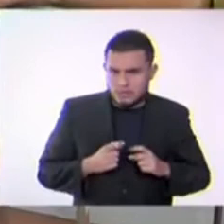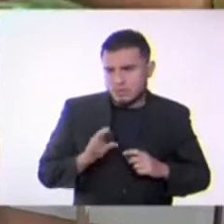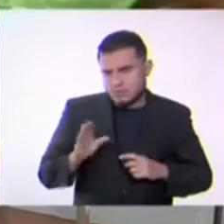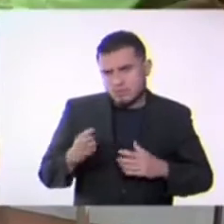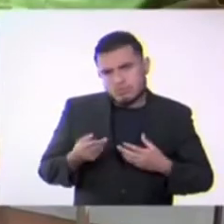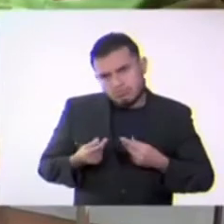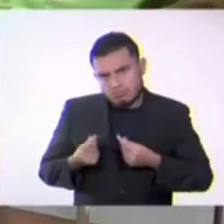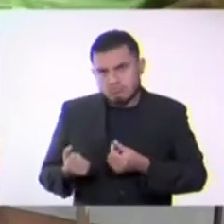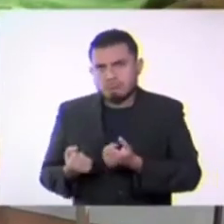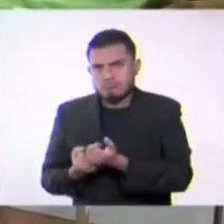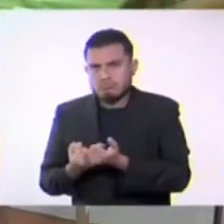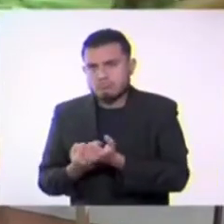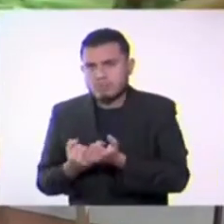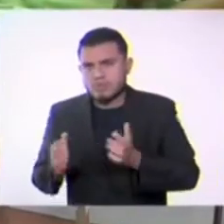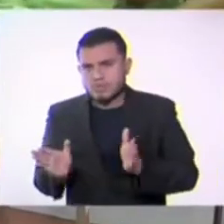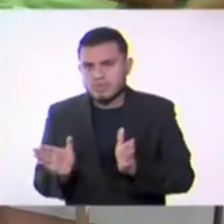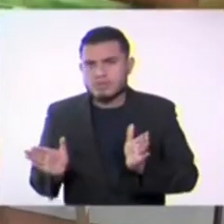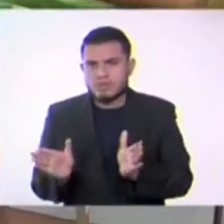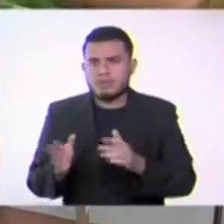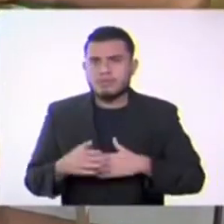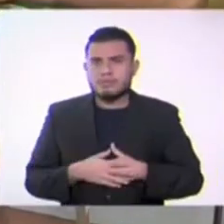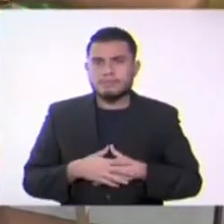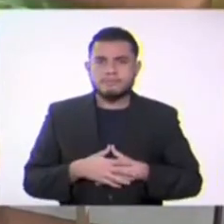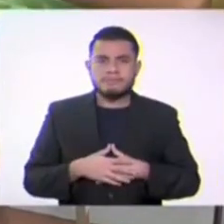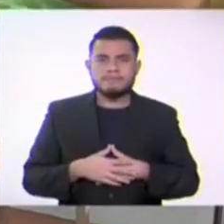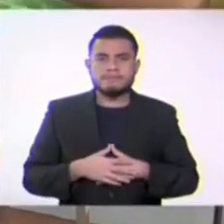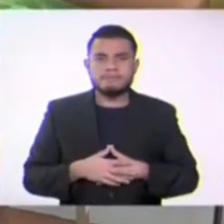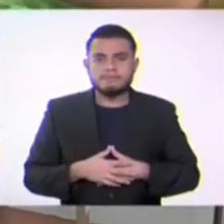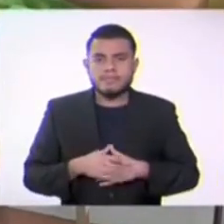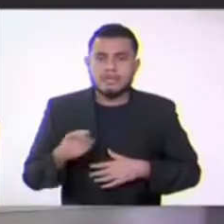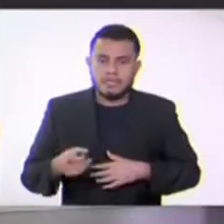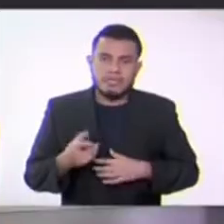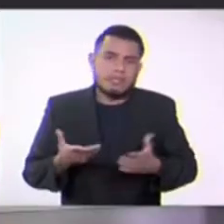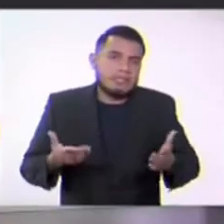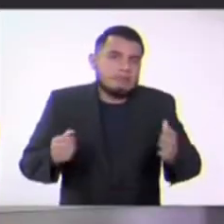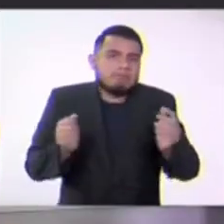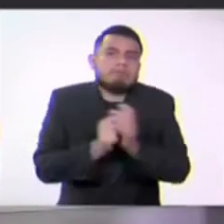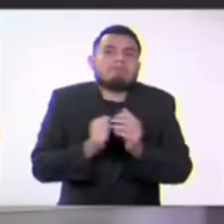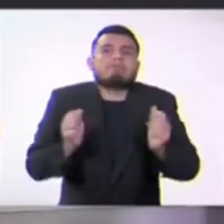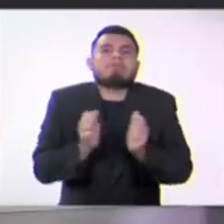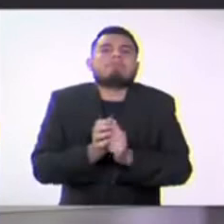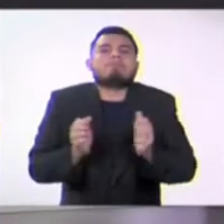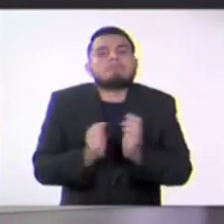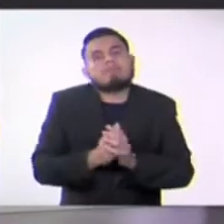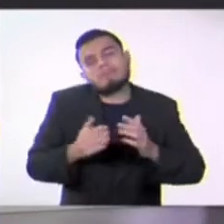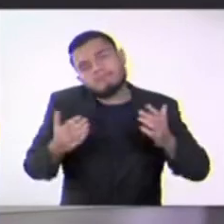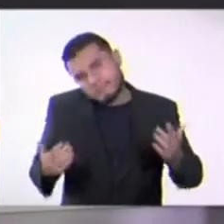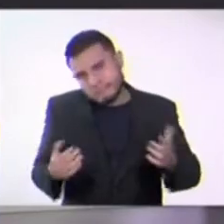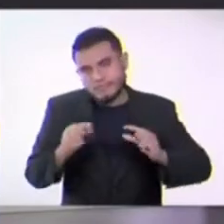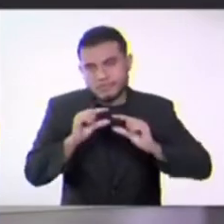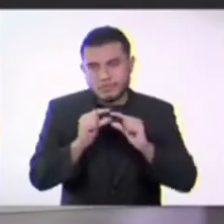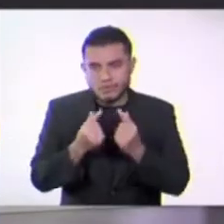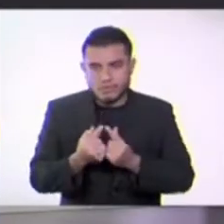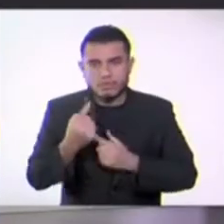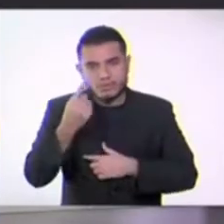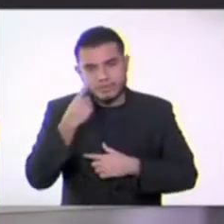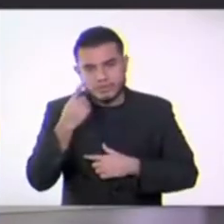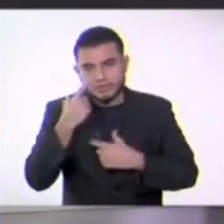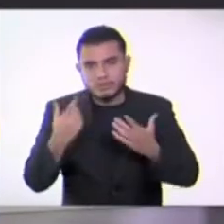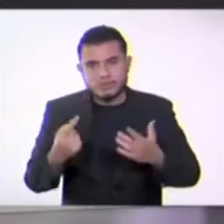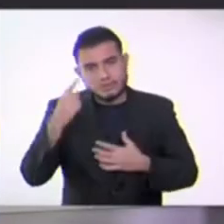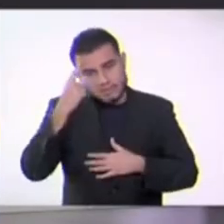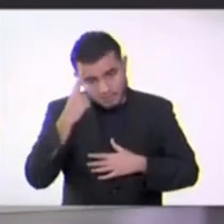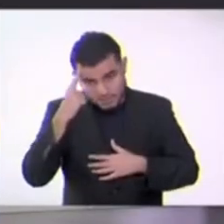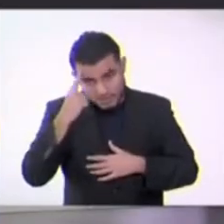apoyos y le meten gasolina, por así decirlo, a un conflicto entre grupos en donde esto se ha pensado.